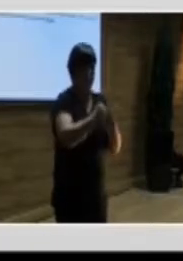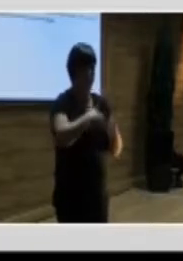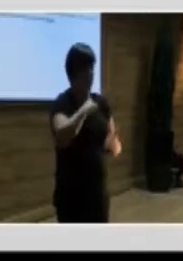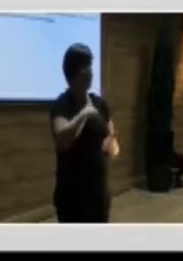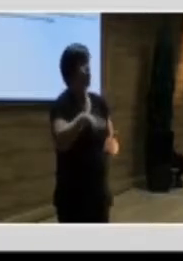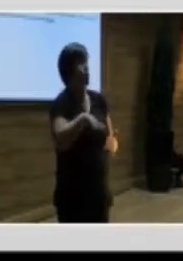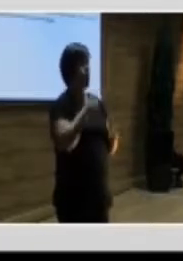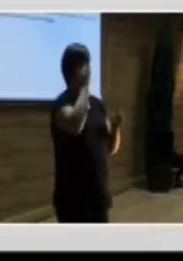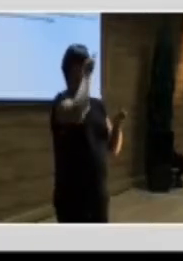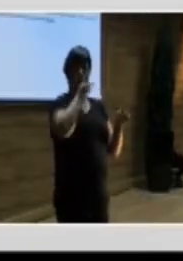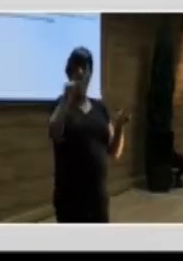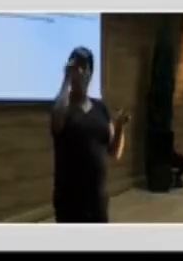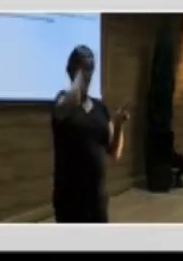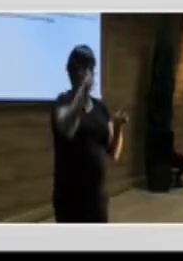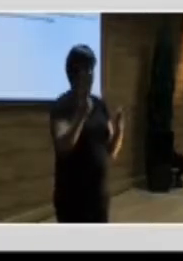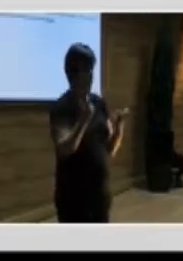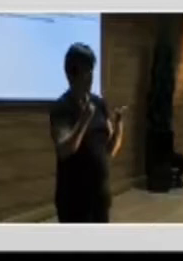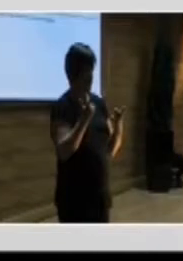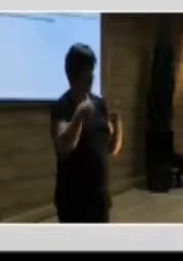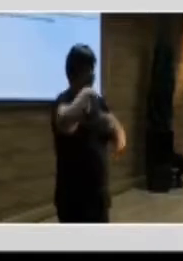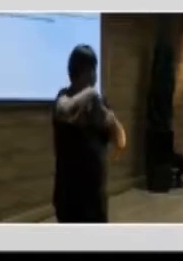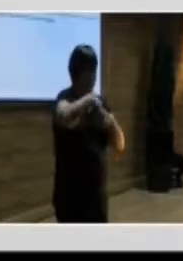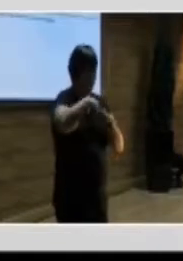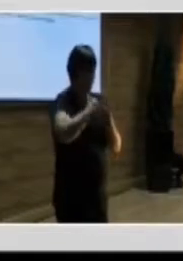haciendo? ¿En qué consisten?